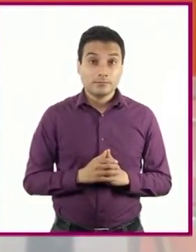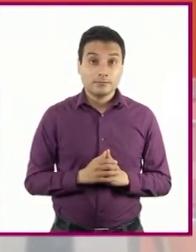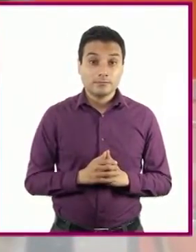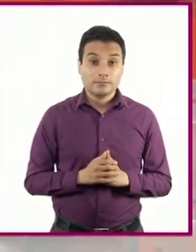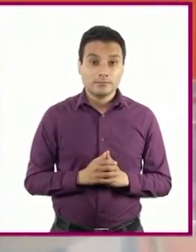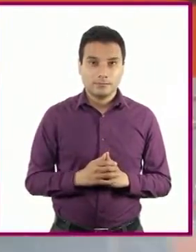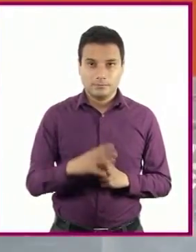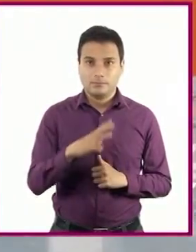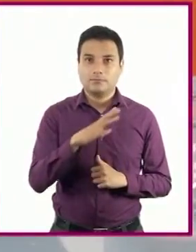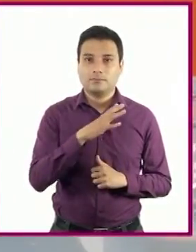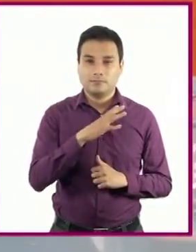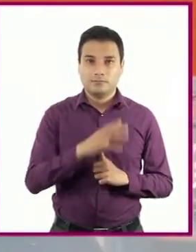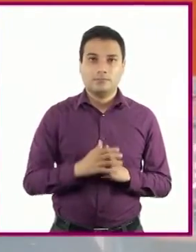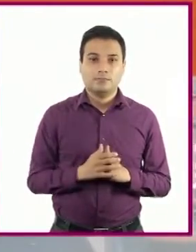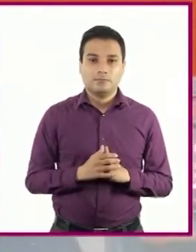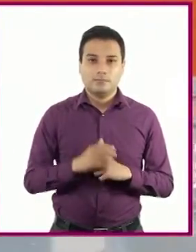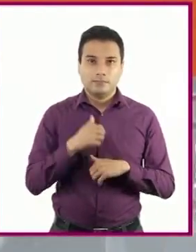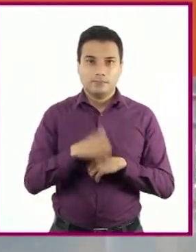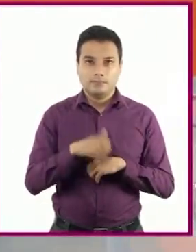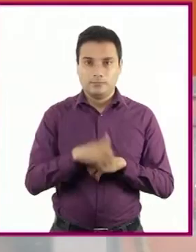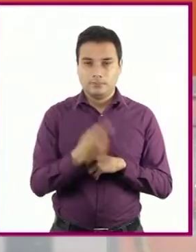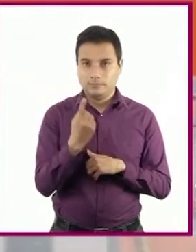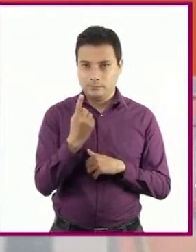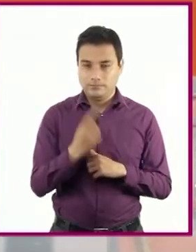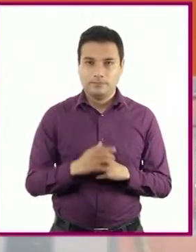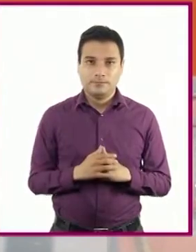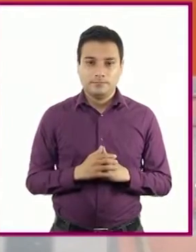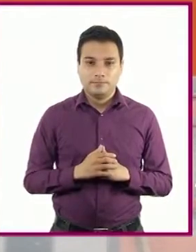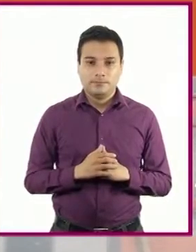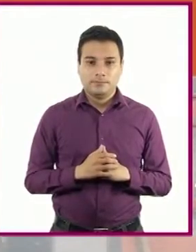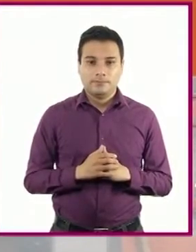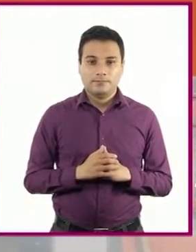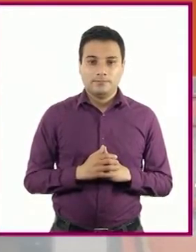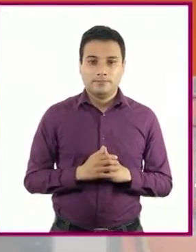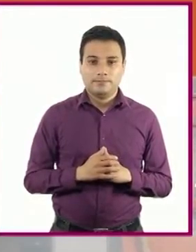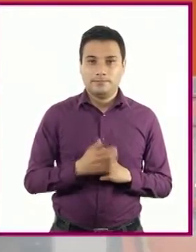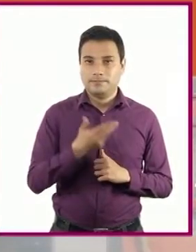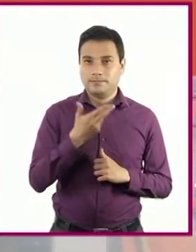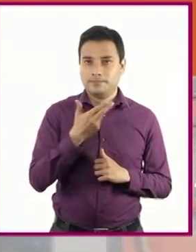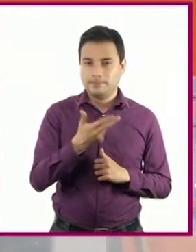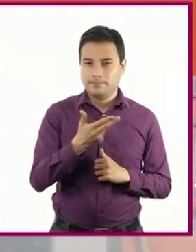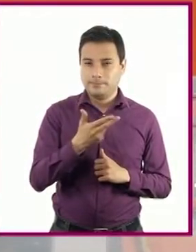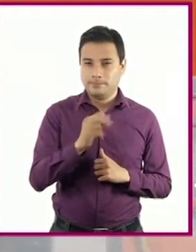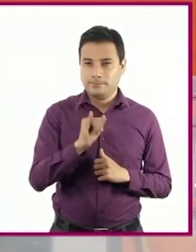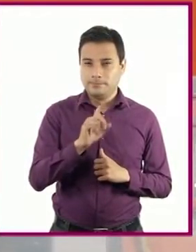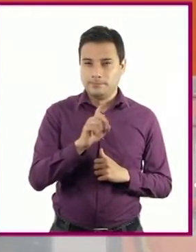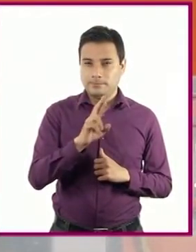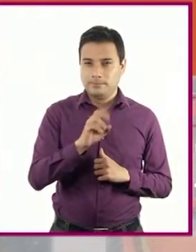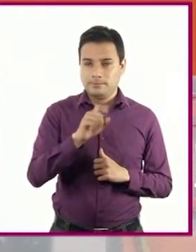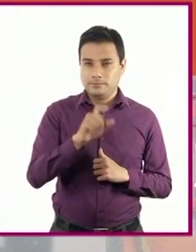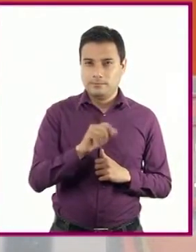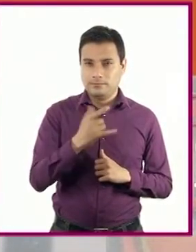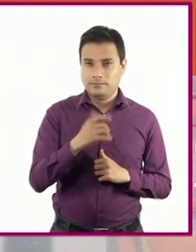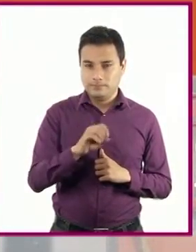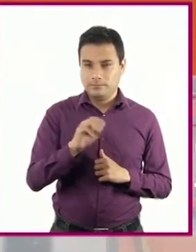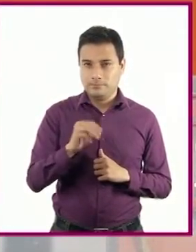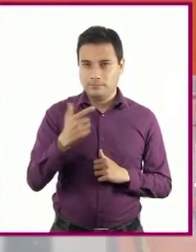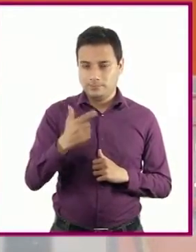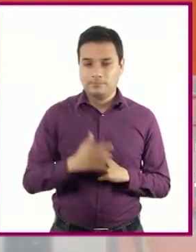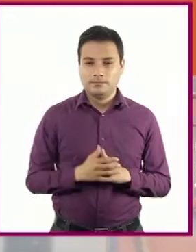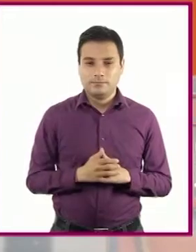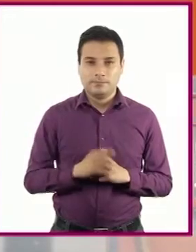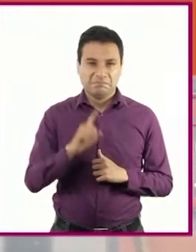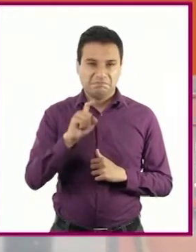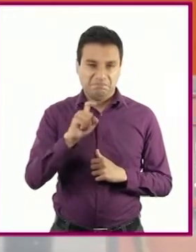tenemos colocado el número 1, que es el hidróxido de magnesio, que se diluirá con la sustancia, en este caso